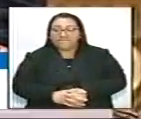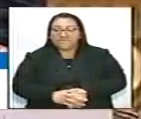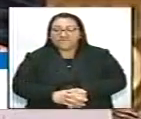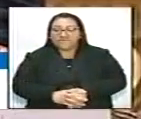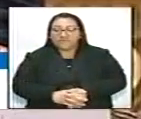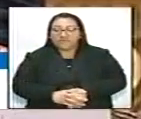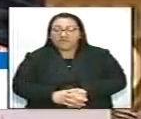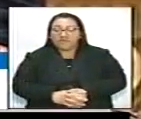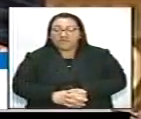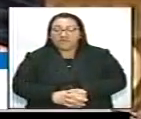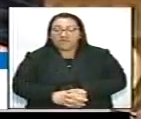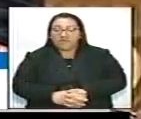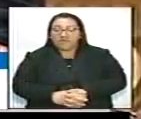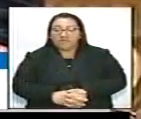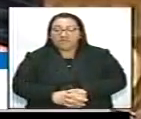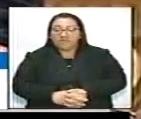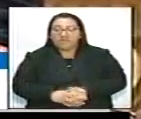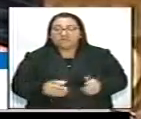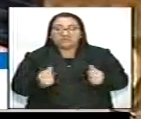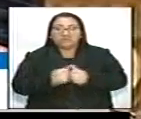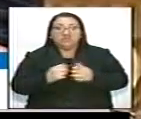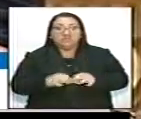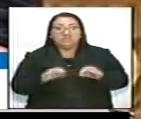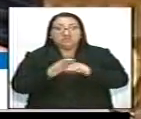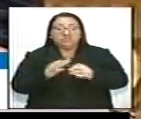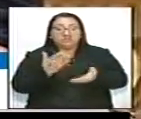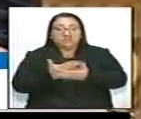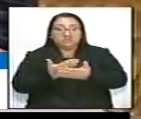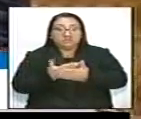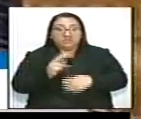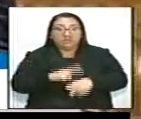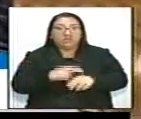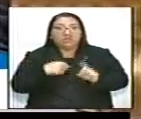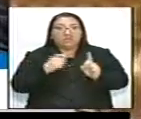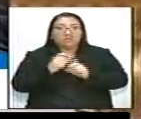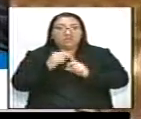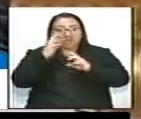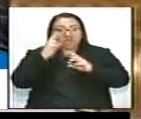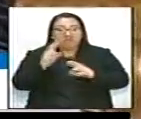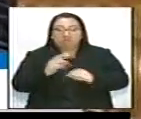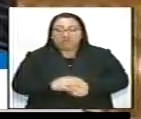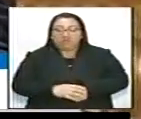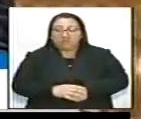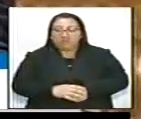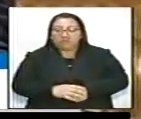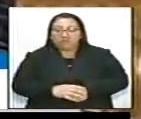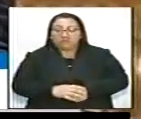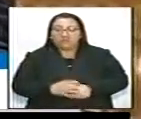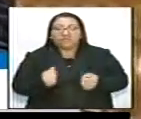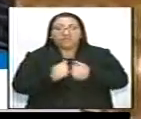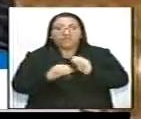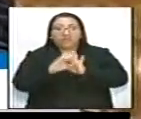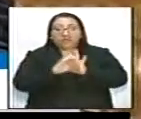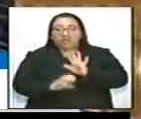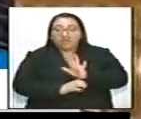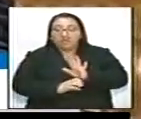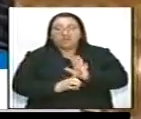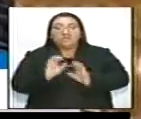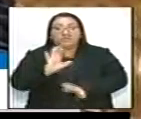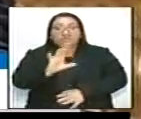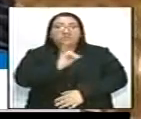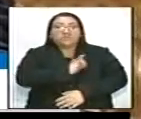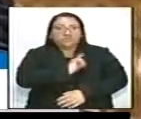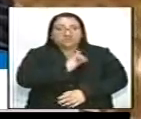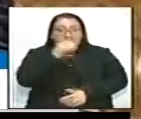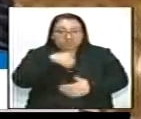actuales condiciones coyunturales concretas, suscribo mi palabra de respetar y hacer respetar la Constitución y la